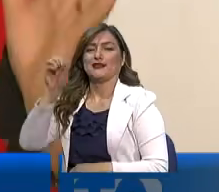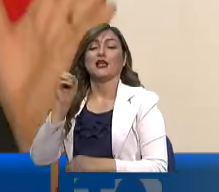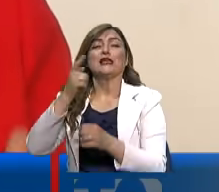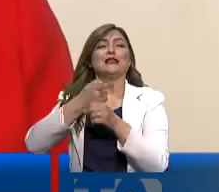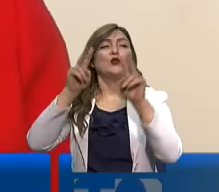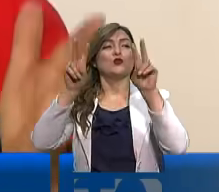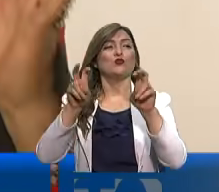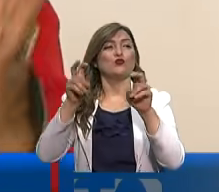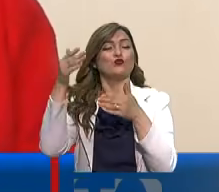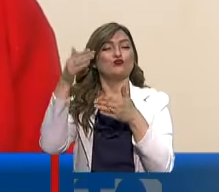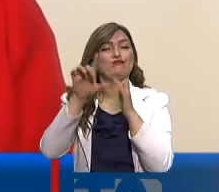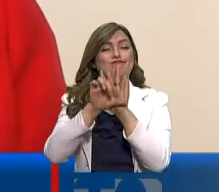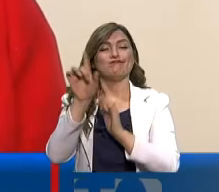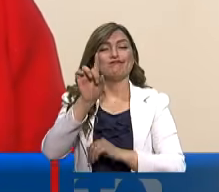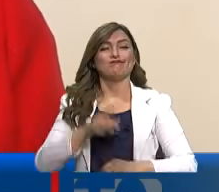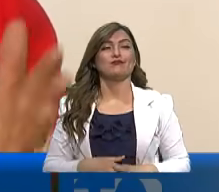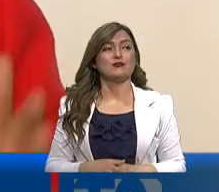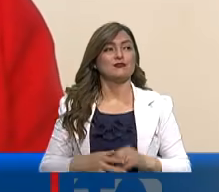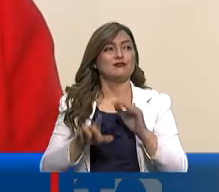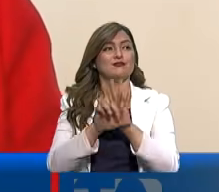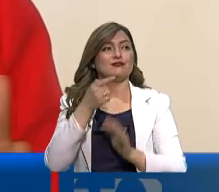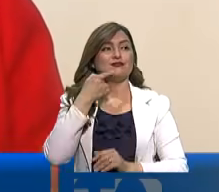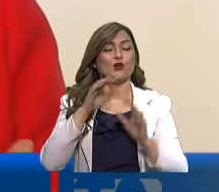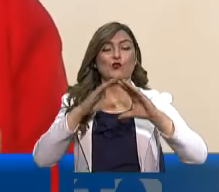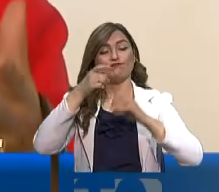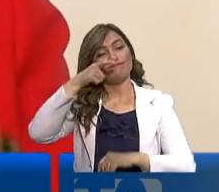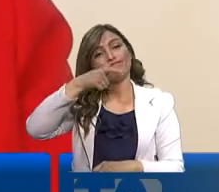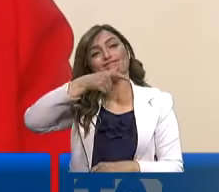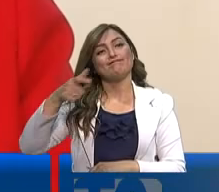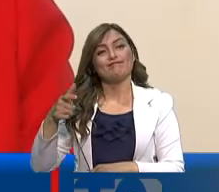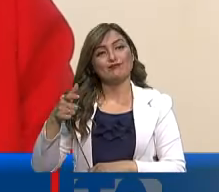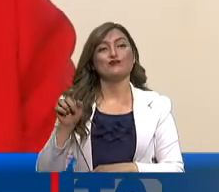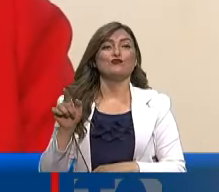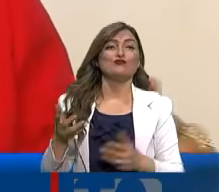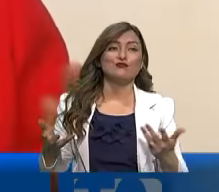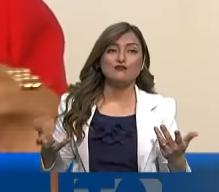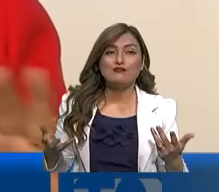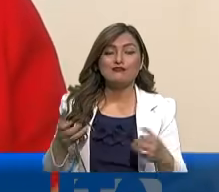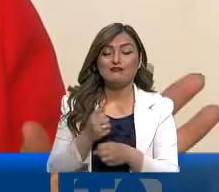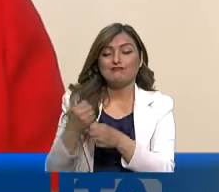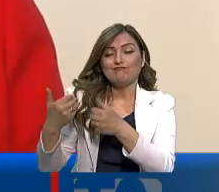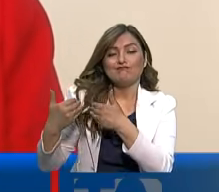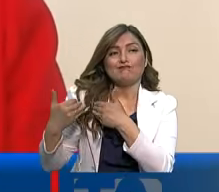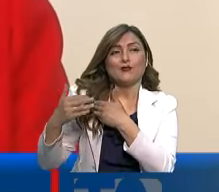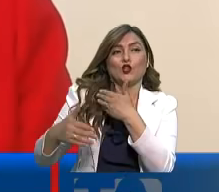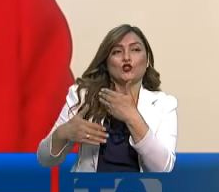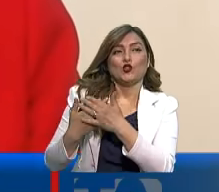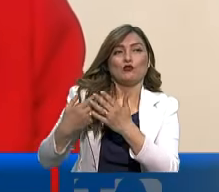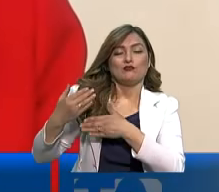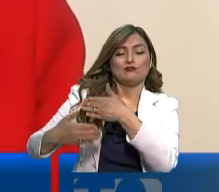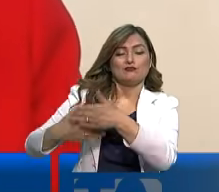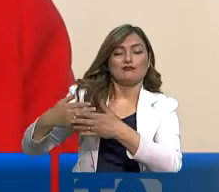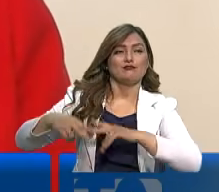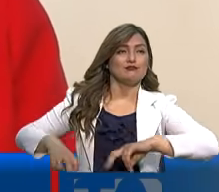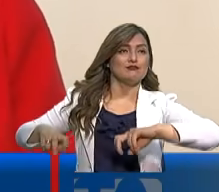porque legalmente está establecido que la Comisión de Fiscalización le corresponde realizar todos los